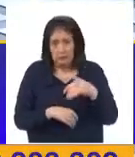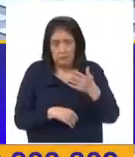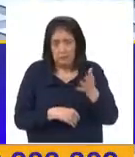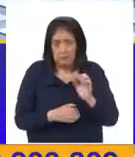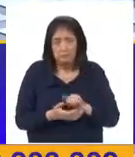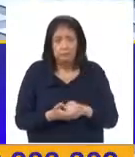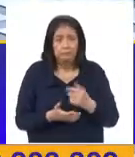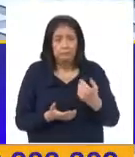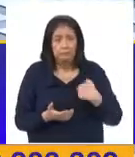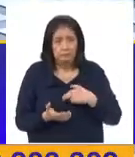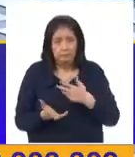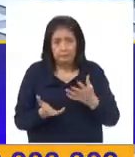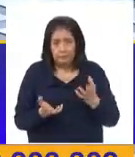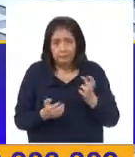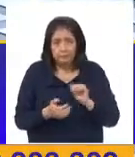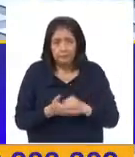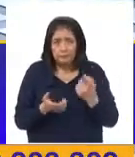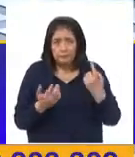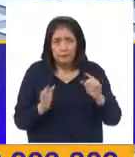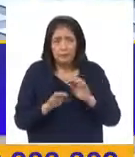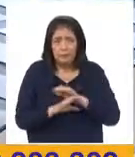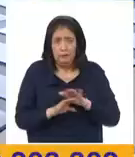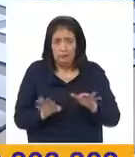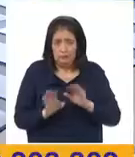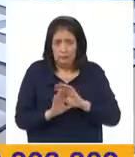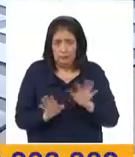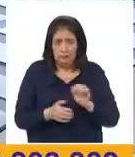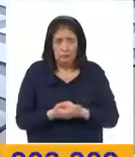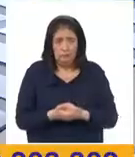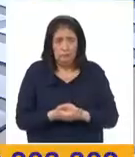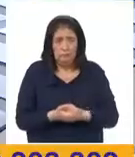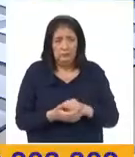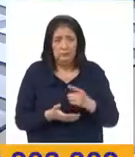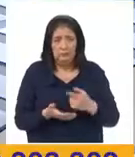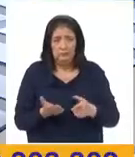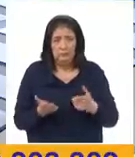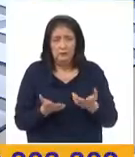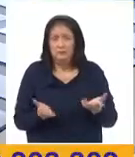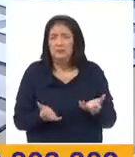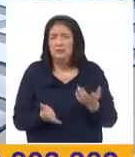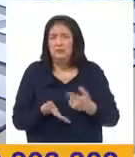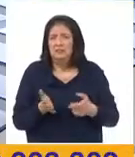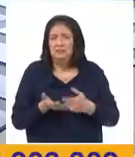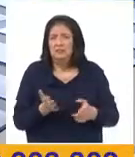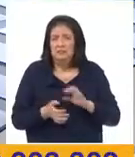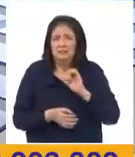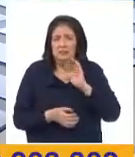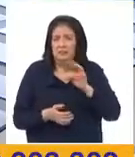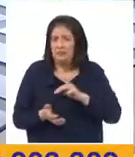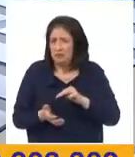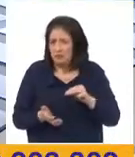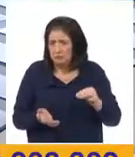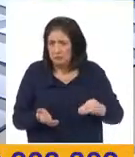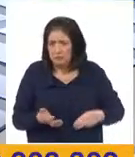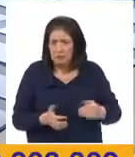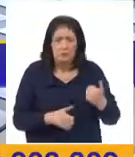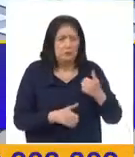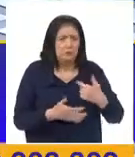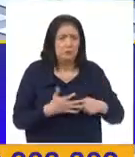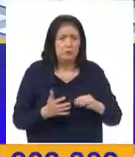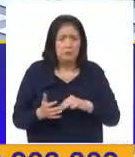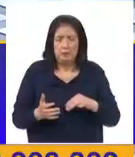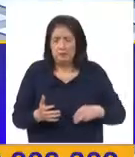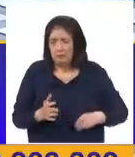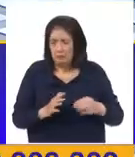pero lo que sí quisiéramos nada más para concluir en todo caso, ¿qué posición tendrían que marcar el Ministro de Defensa y el Ministerio de